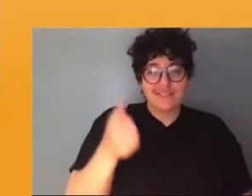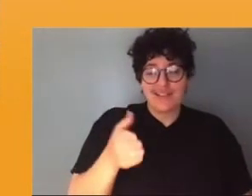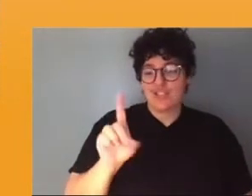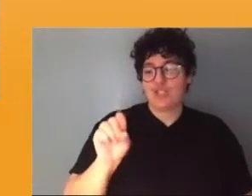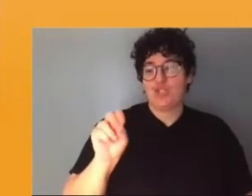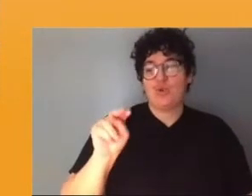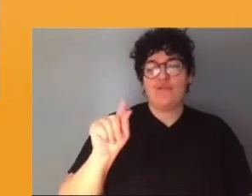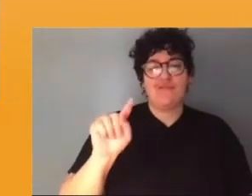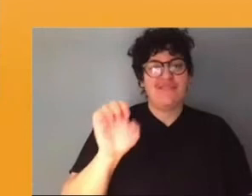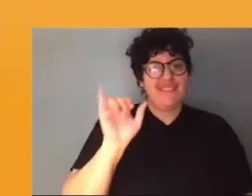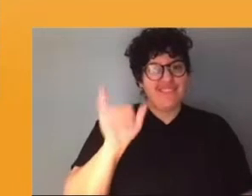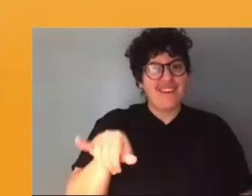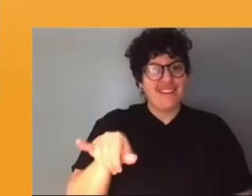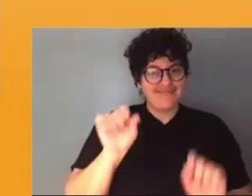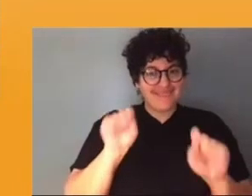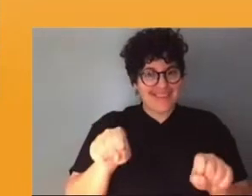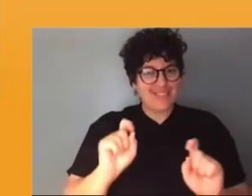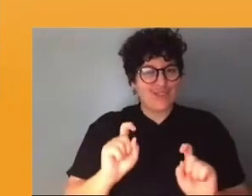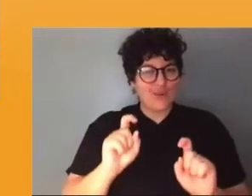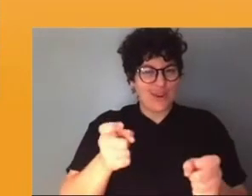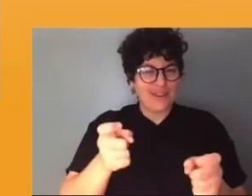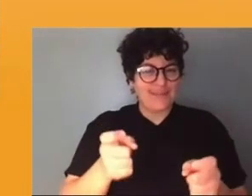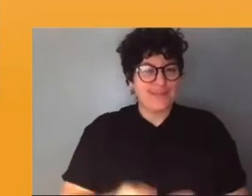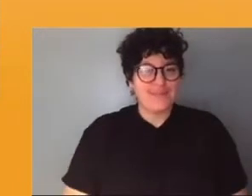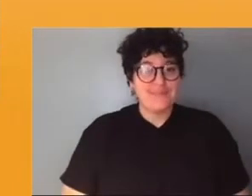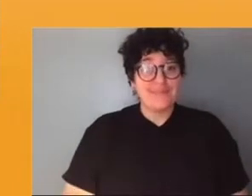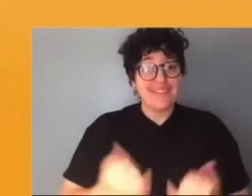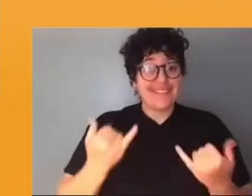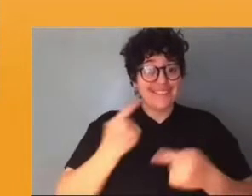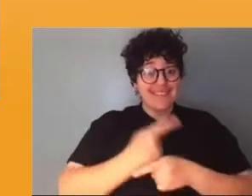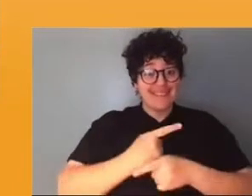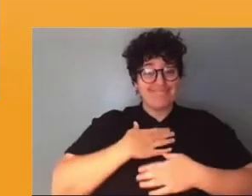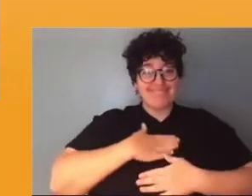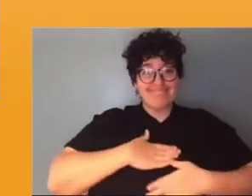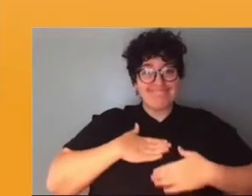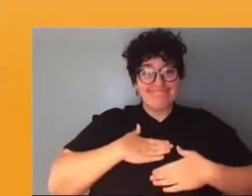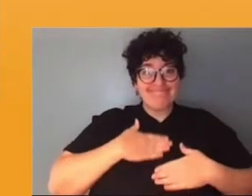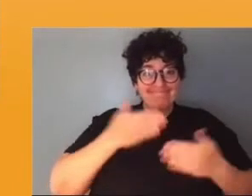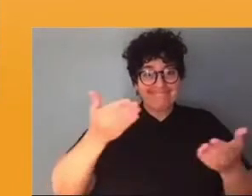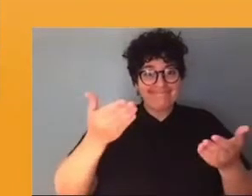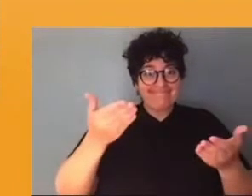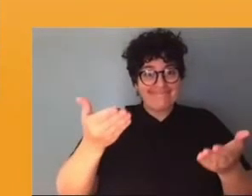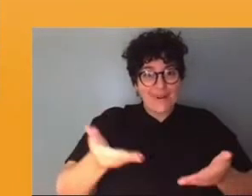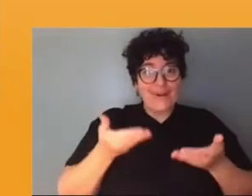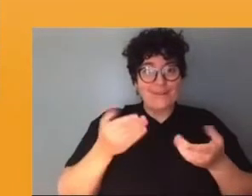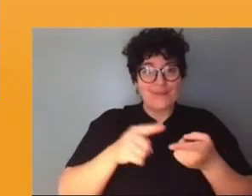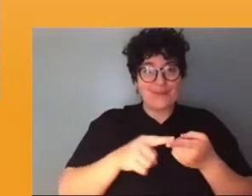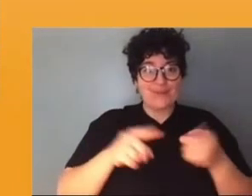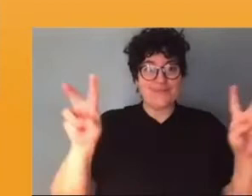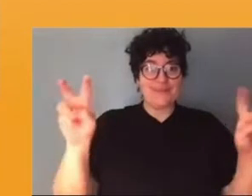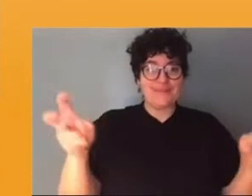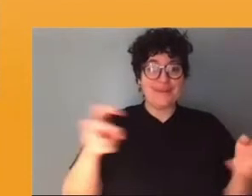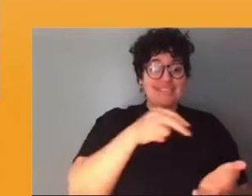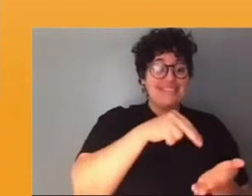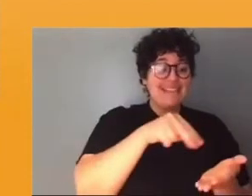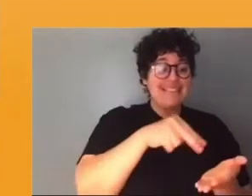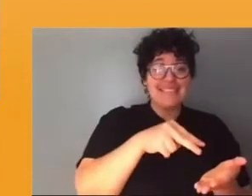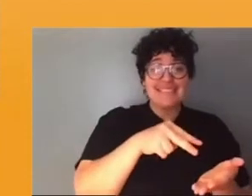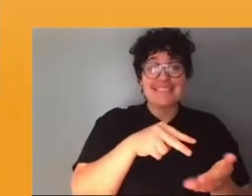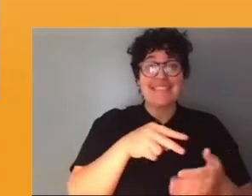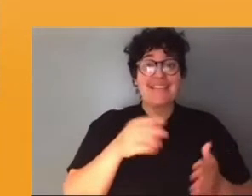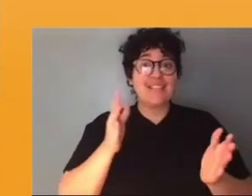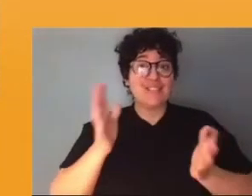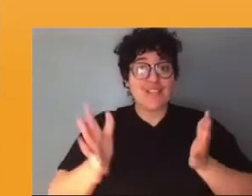/donate. Hoy me da tanto gusto darles la bienvenida a bailes de gestos en las